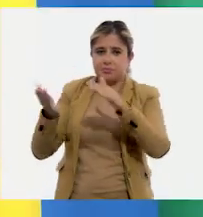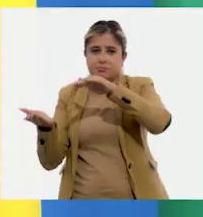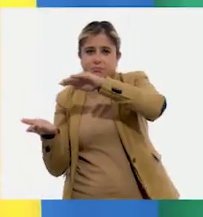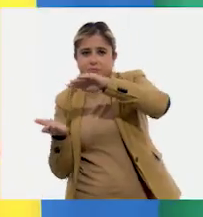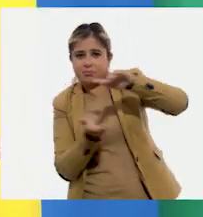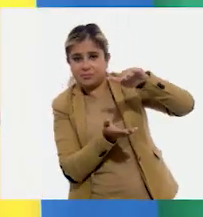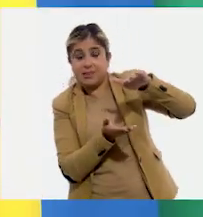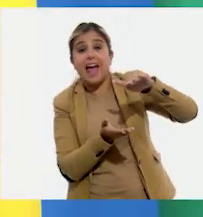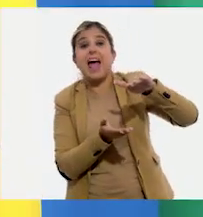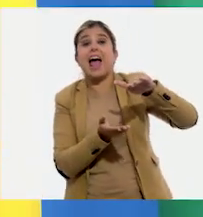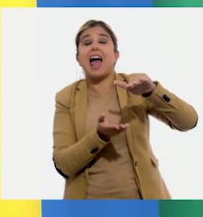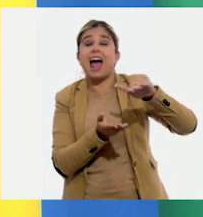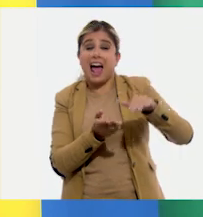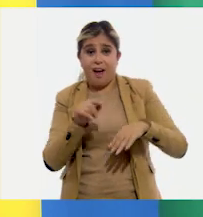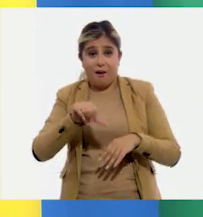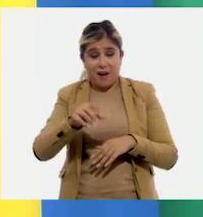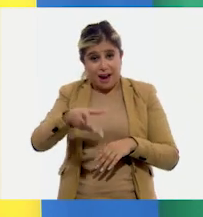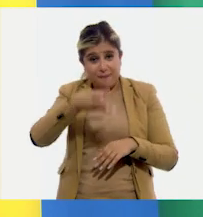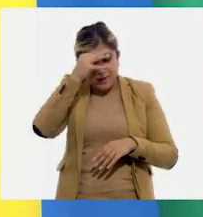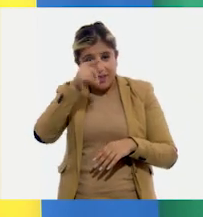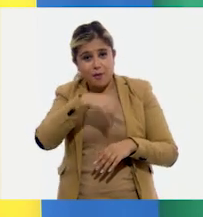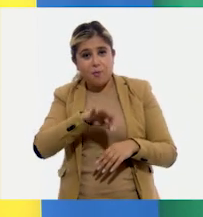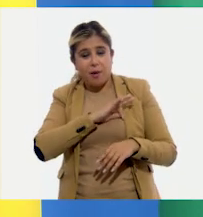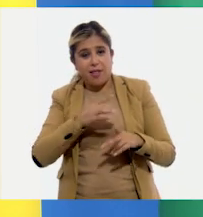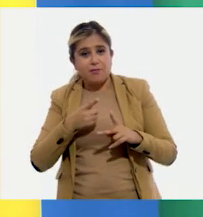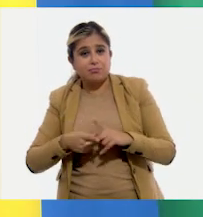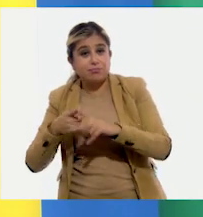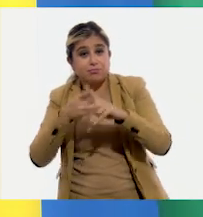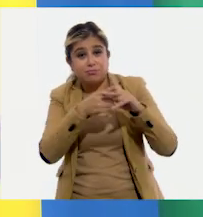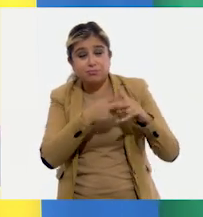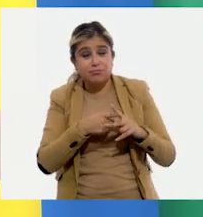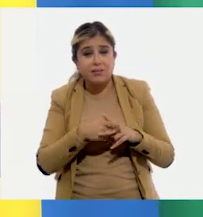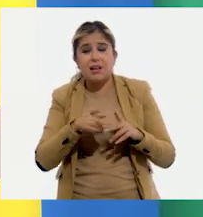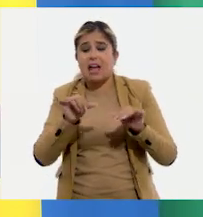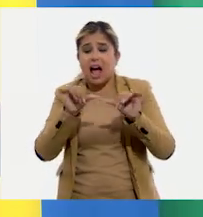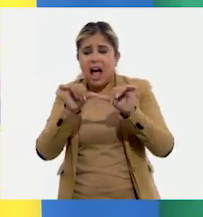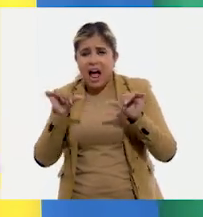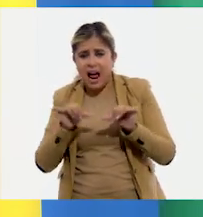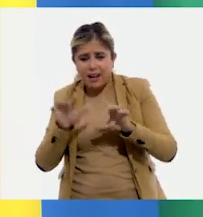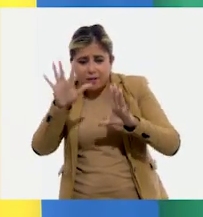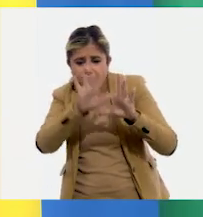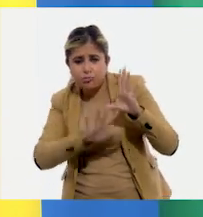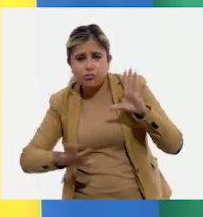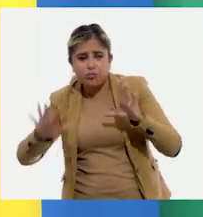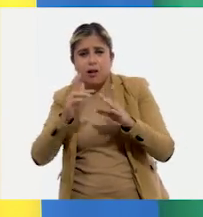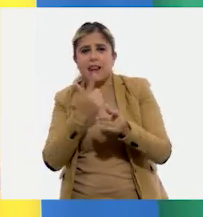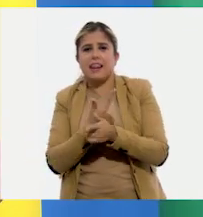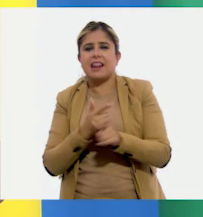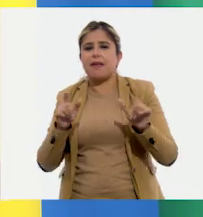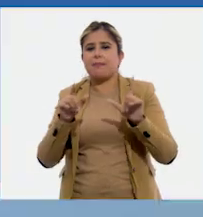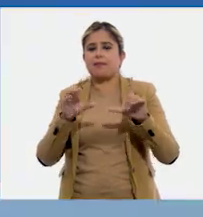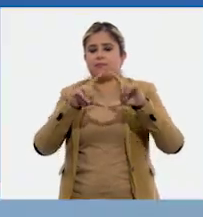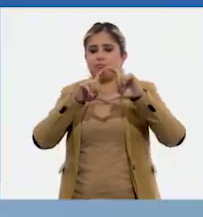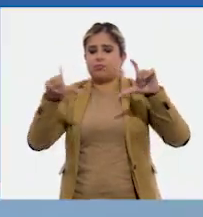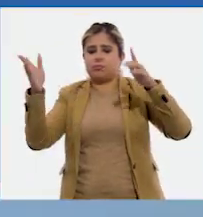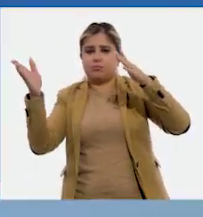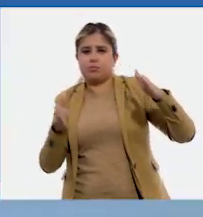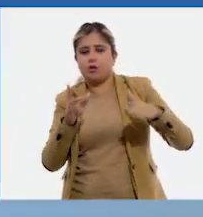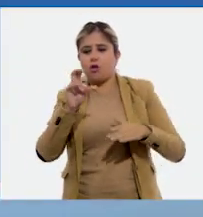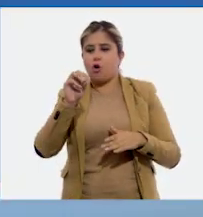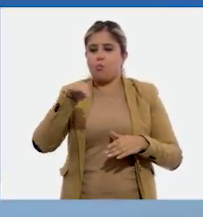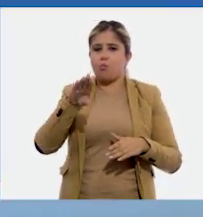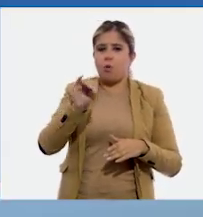Con lo que aprendimos hoy, podremos calcular el área de cualquier superficie en forma de romboide. ¡Uy,